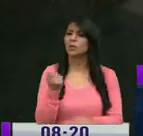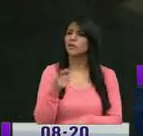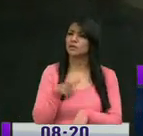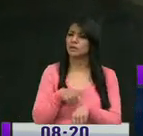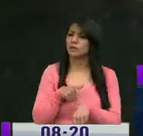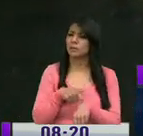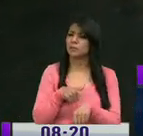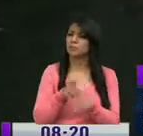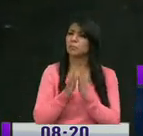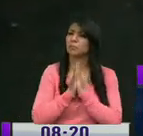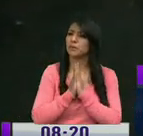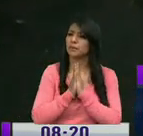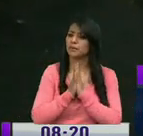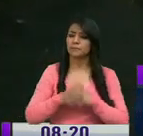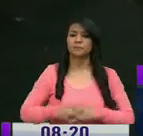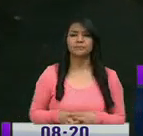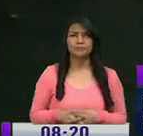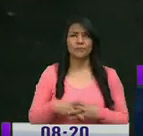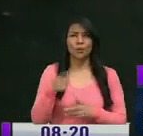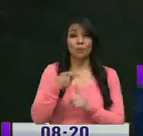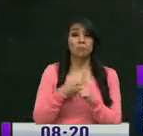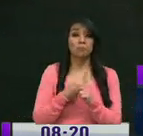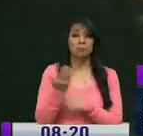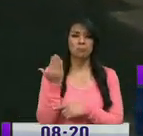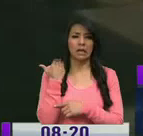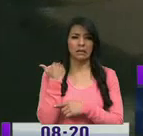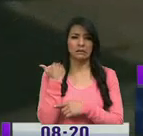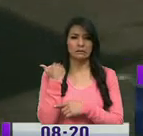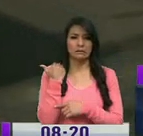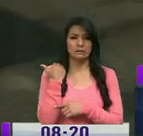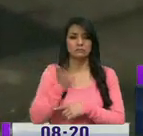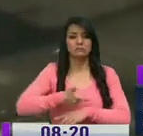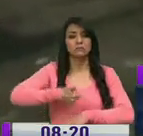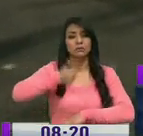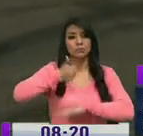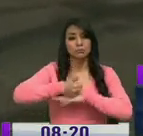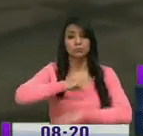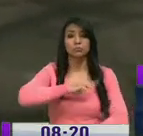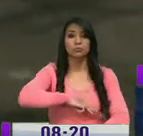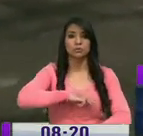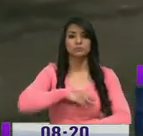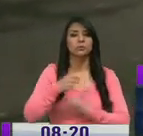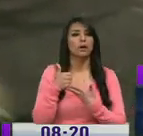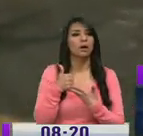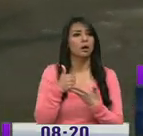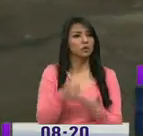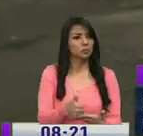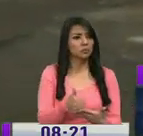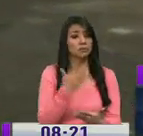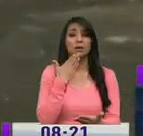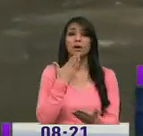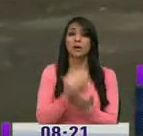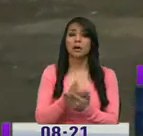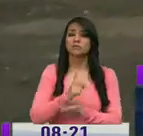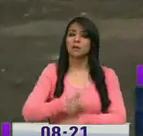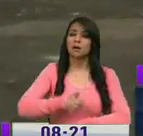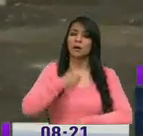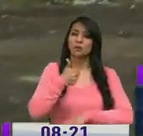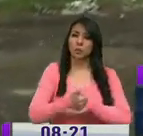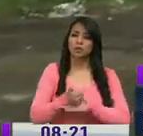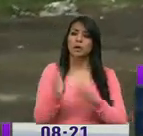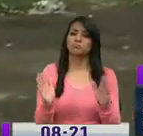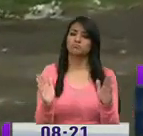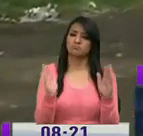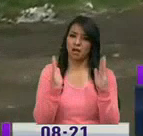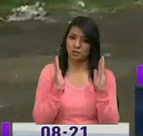ustedes solicitan? Hace un mes atrás, con la ayuda de autoridades municipales, muchas gracias a ellos, nos acompañaron a